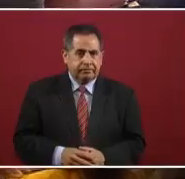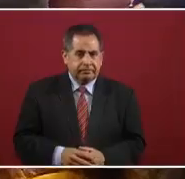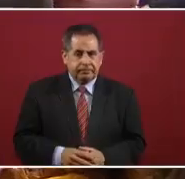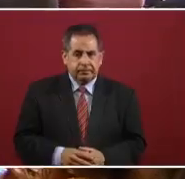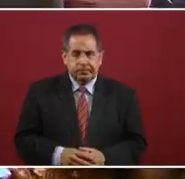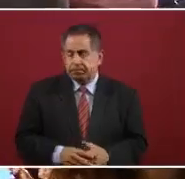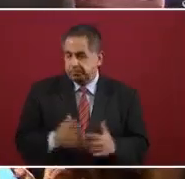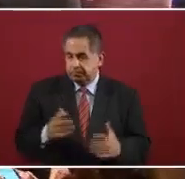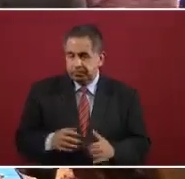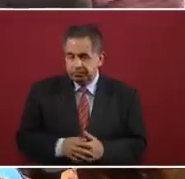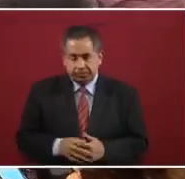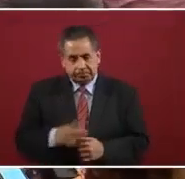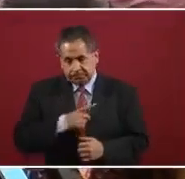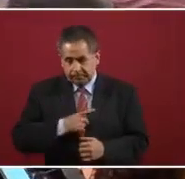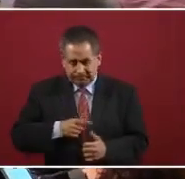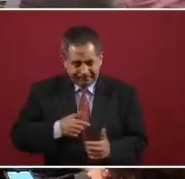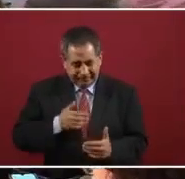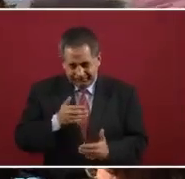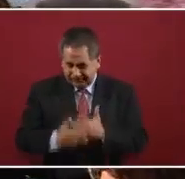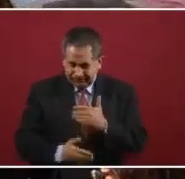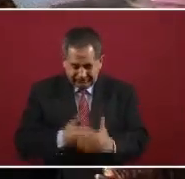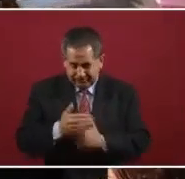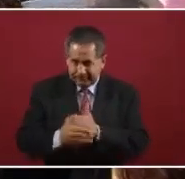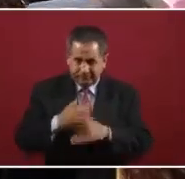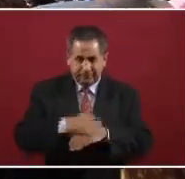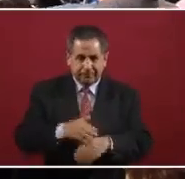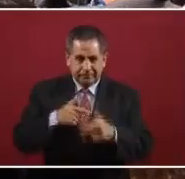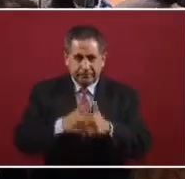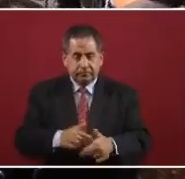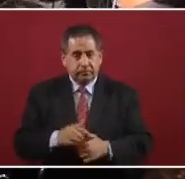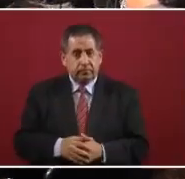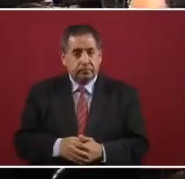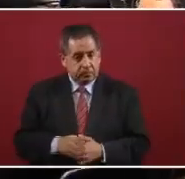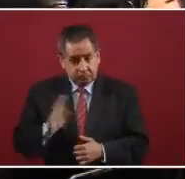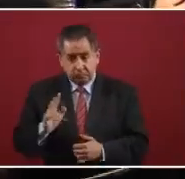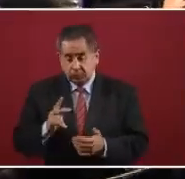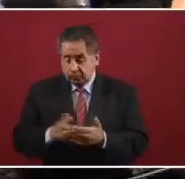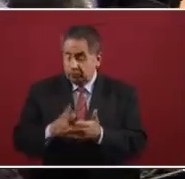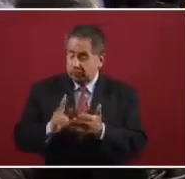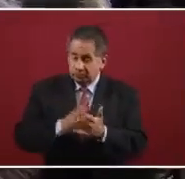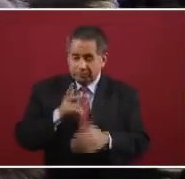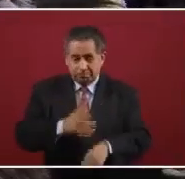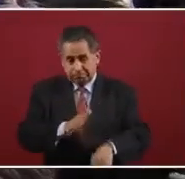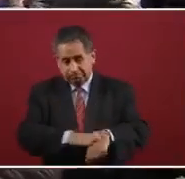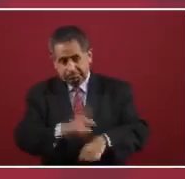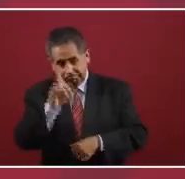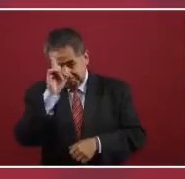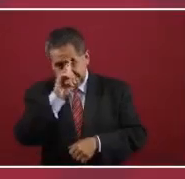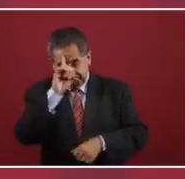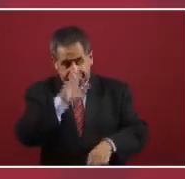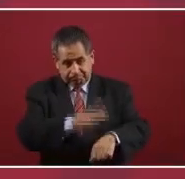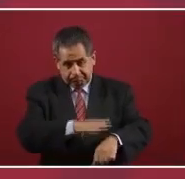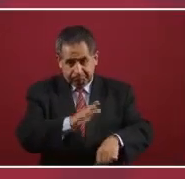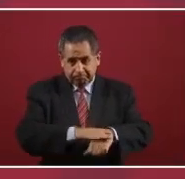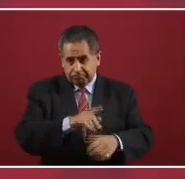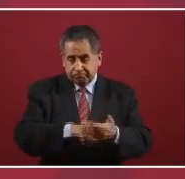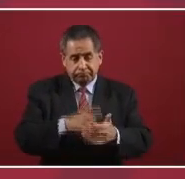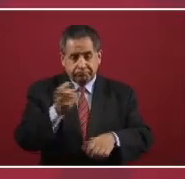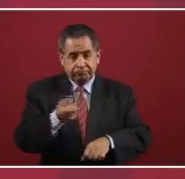Entonces tenemos que avanzar en eso. Le he estado incluso recomendando a la